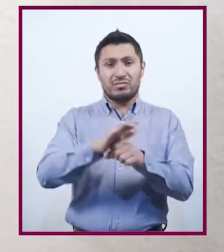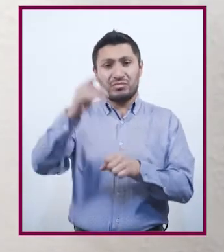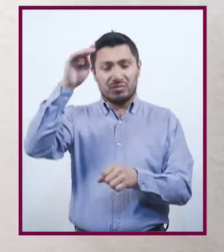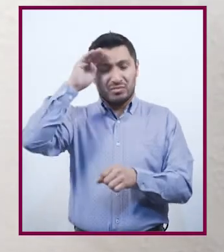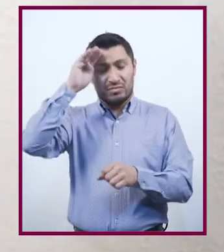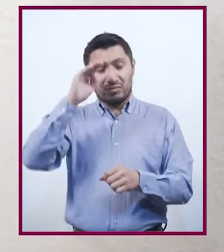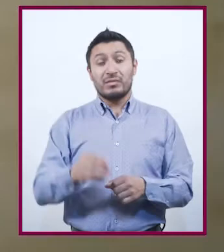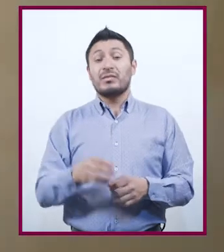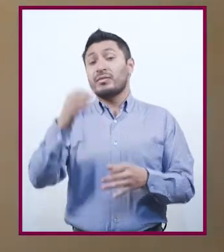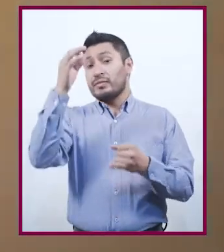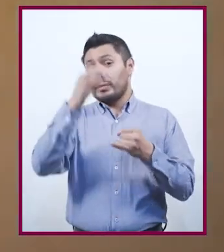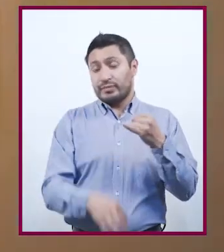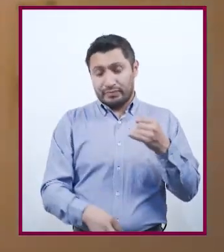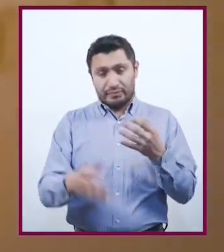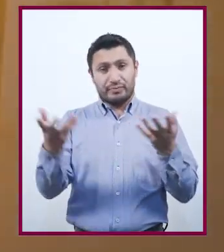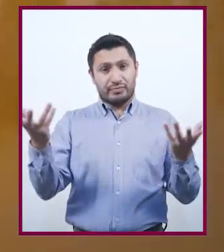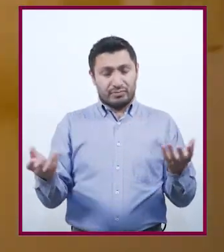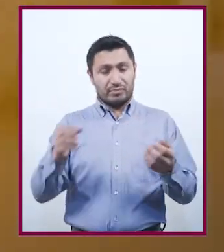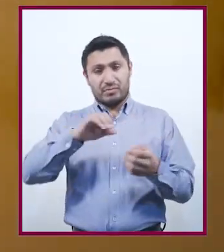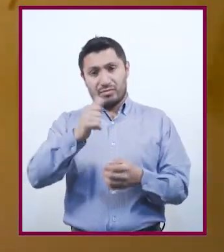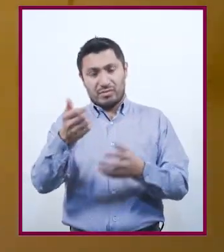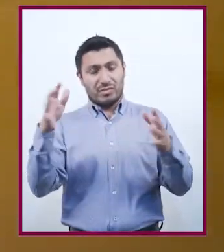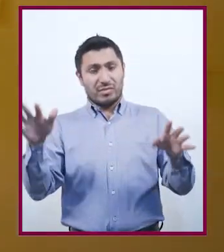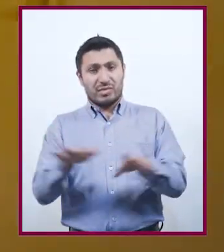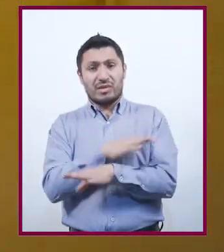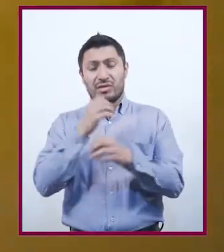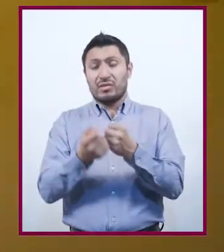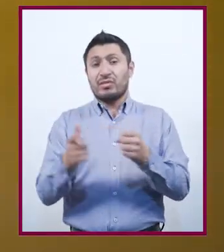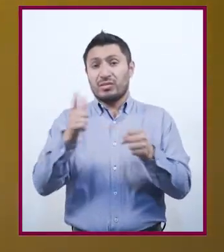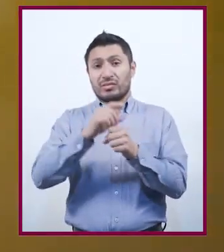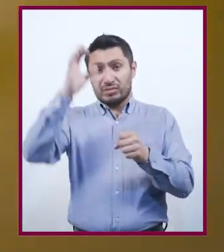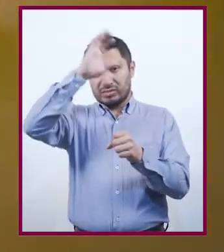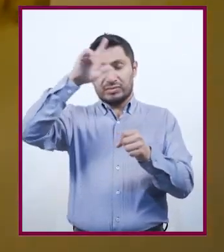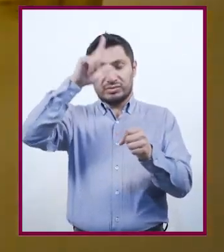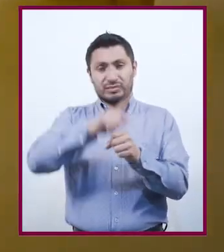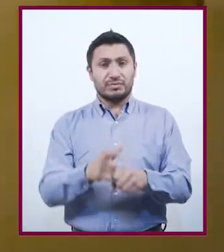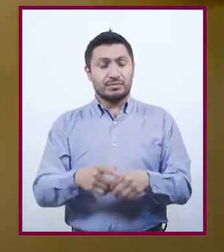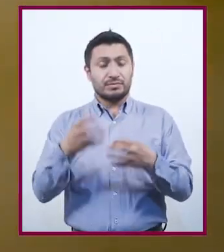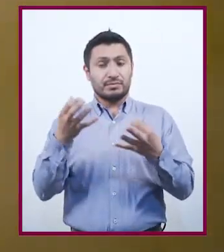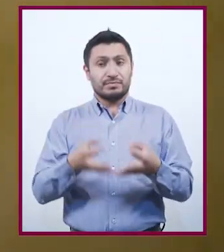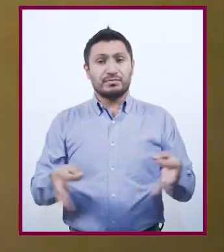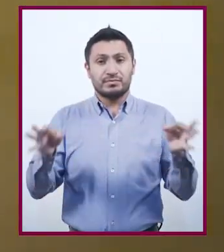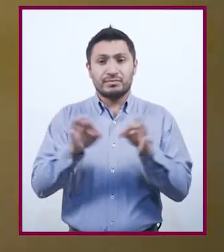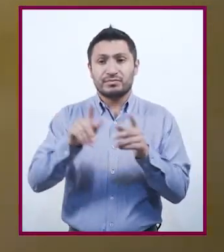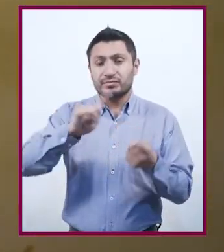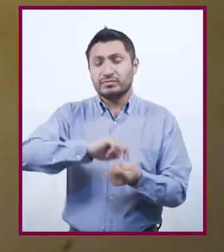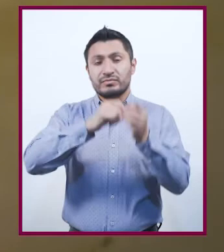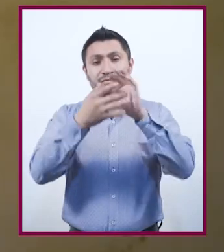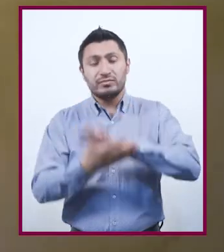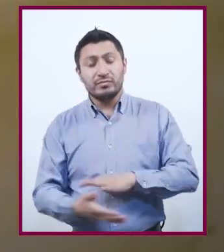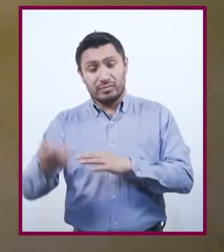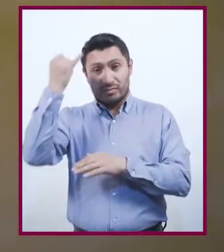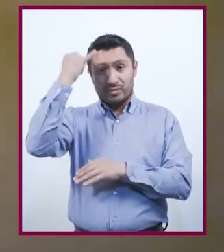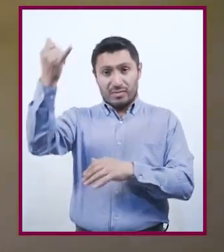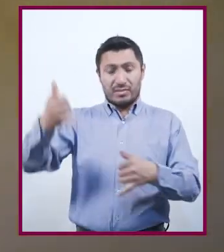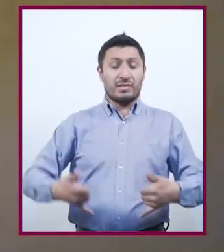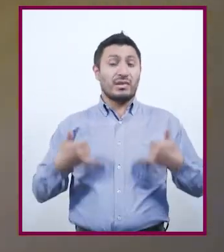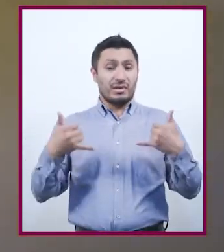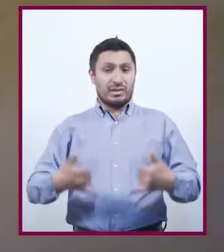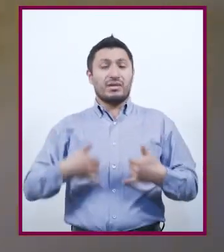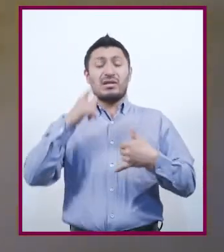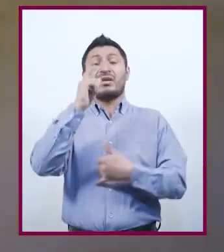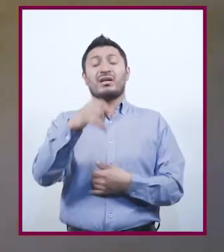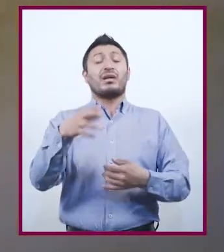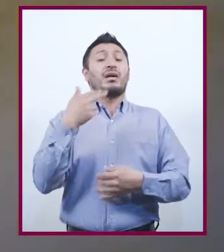¿O tú qué piensas? Finalmente, otro de los grandes cambios sociales y culturales que se derivan de la transformación de la idea de